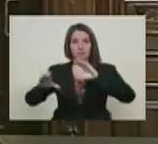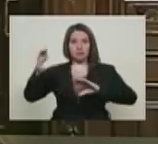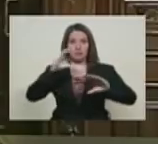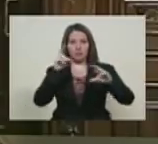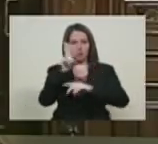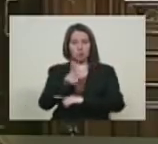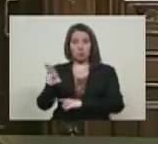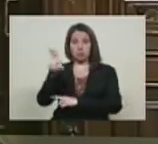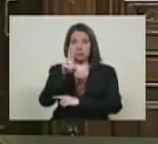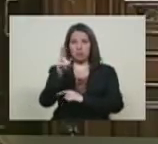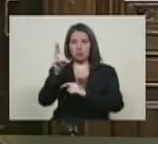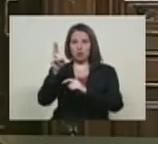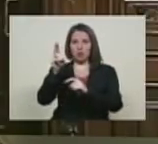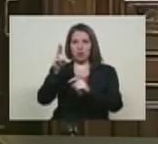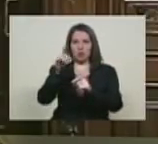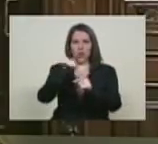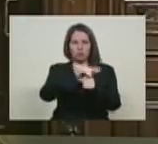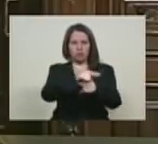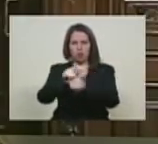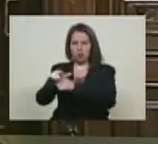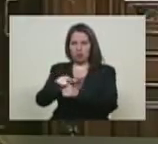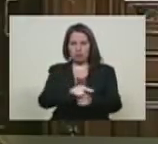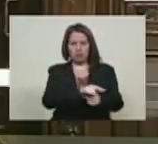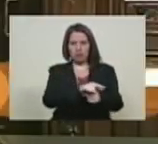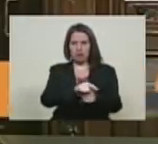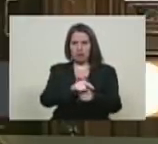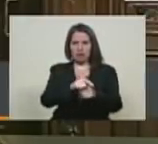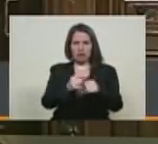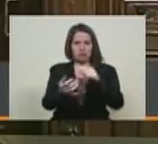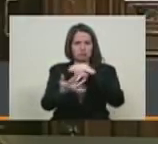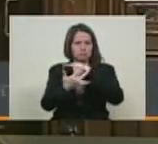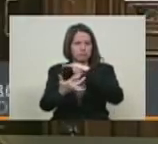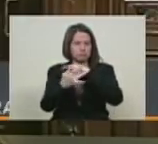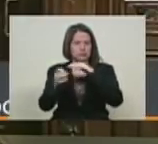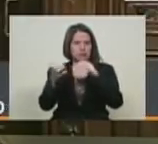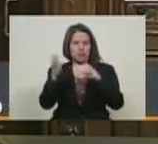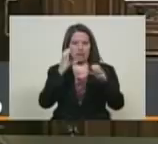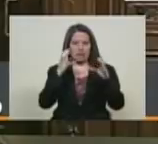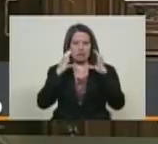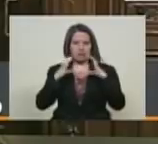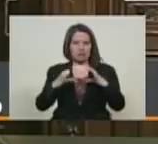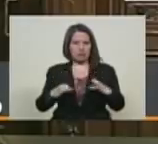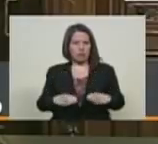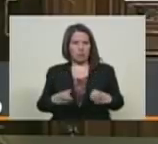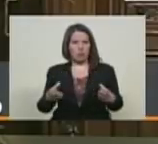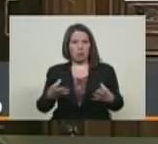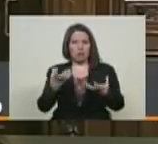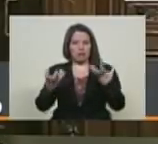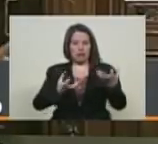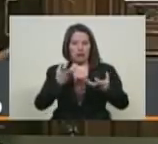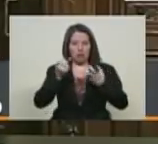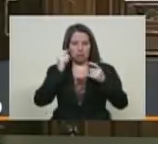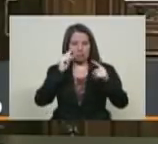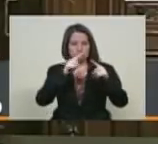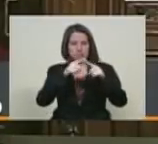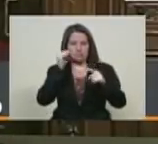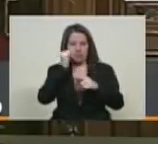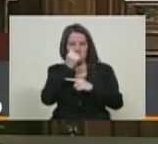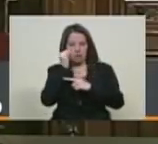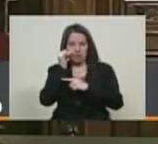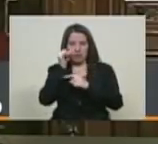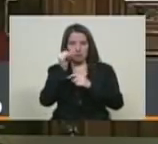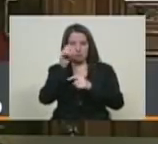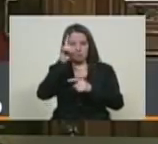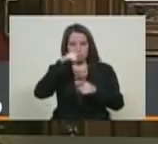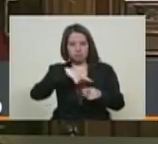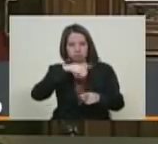utilizando drones de detección de calor a través de los sistemas de infrarrojo, pudieron detectar en